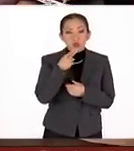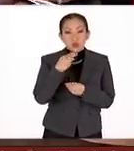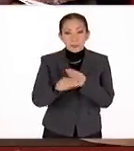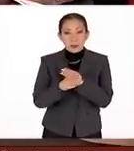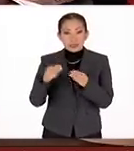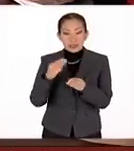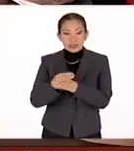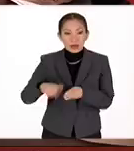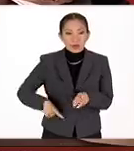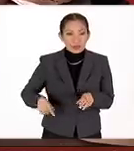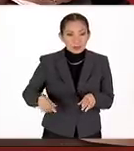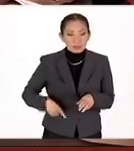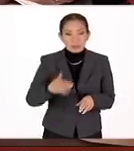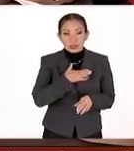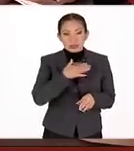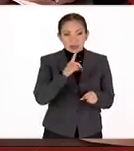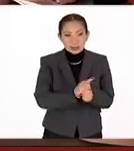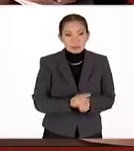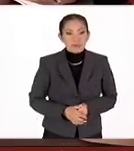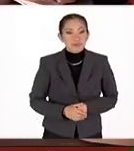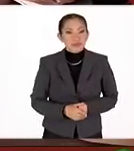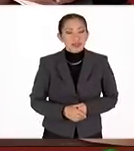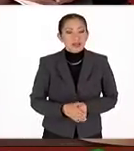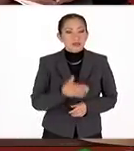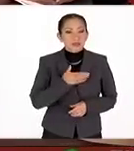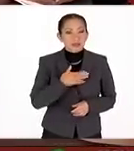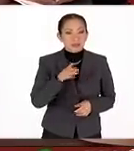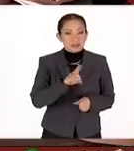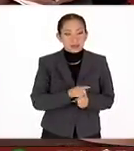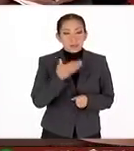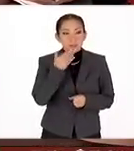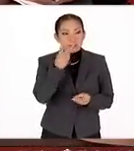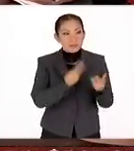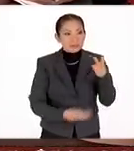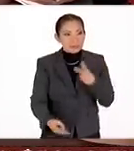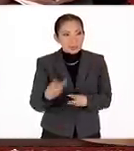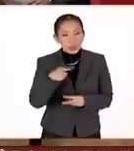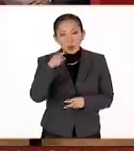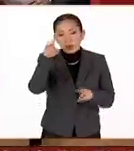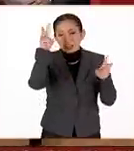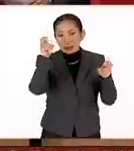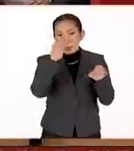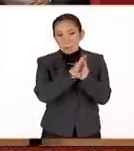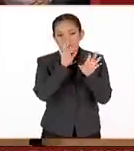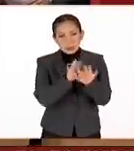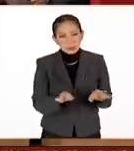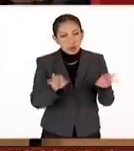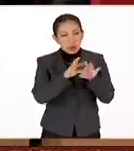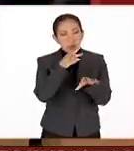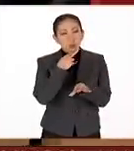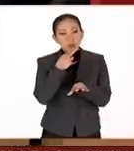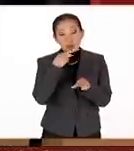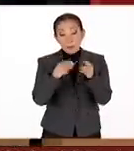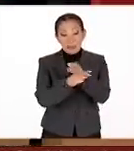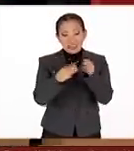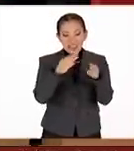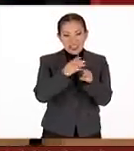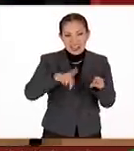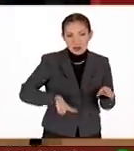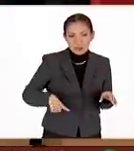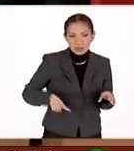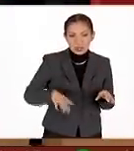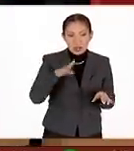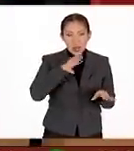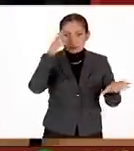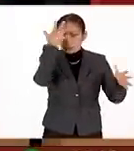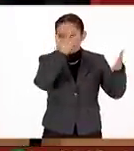recursos públicos muy buenos días Muy buenos días bienvenido Muchas gracias es uno de los temas principales este del uso de recursos públicos ha habido un